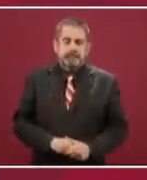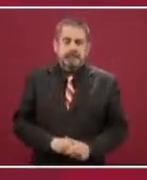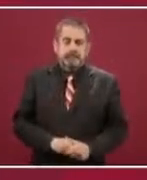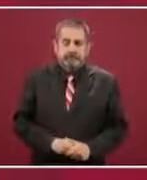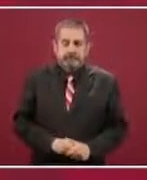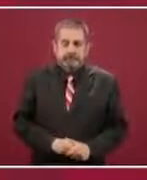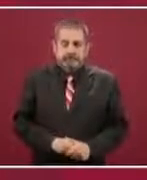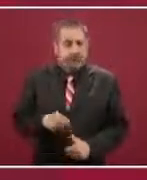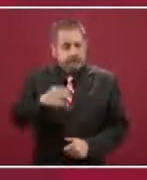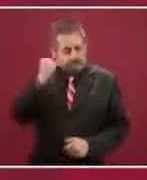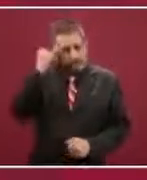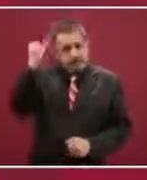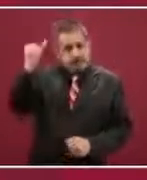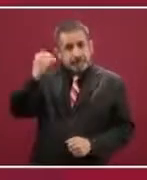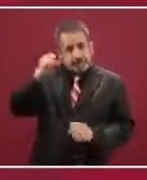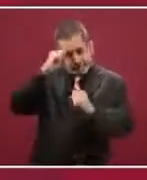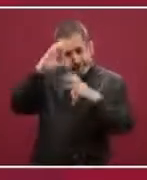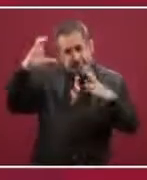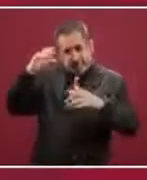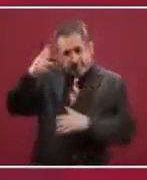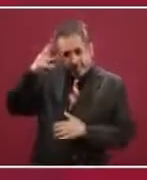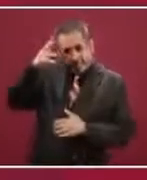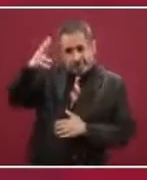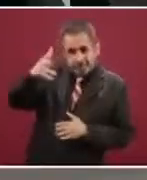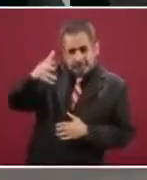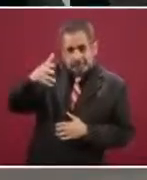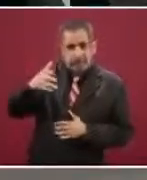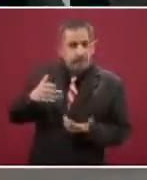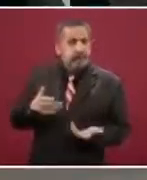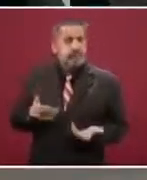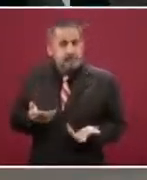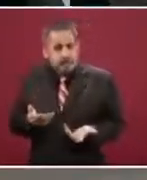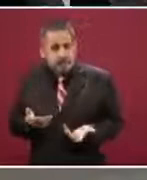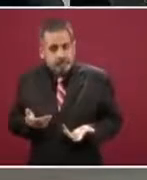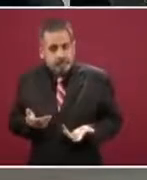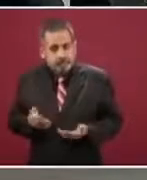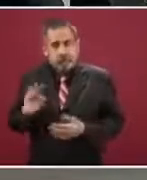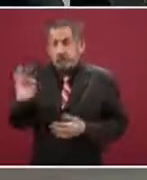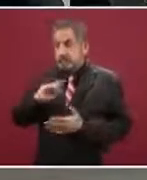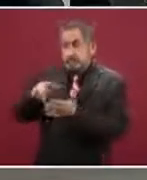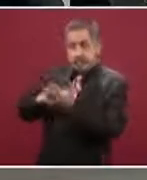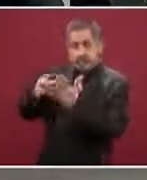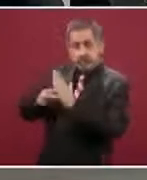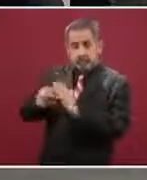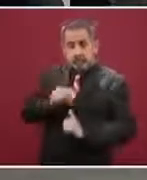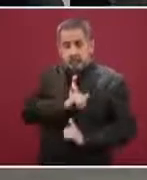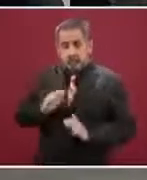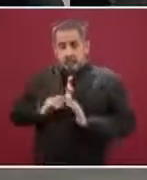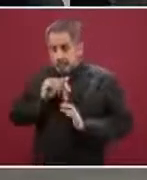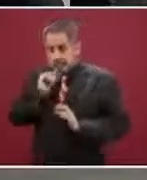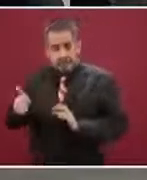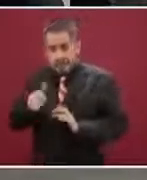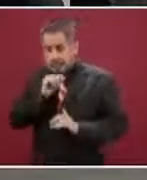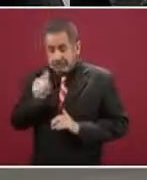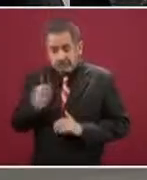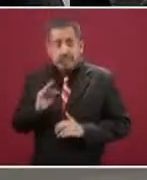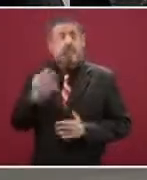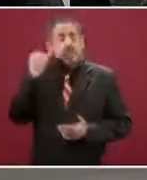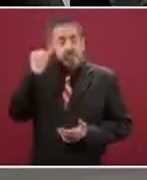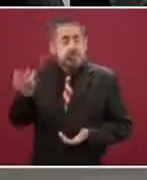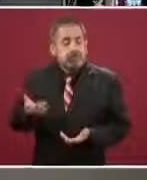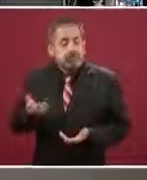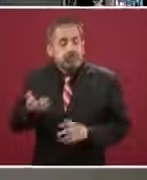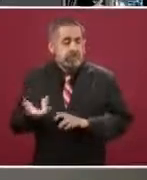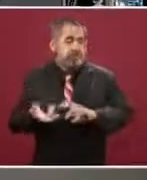Ya imagínense si no lo estuviesen haciendo los ingenieros militares. Ahí se los dejo de tarea.